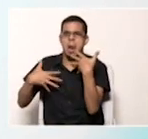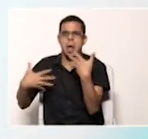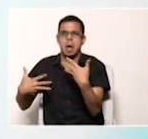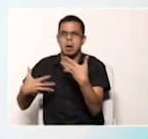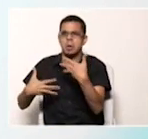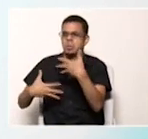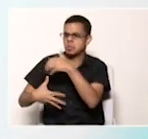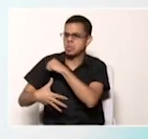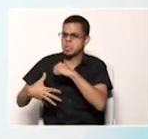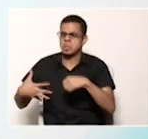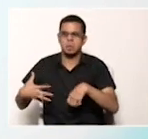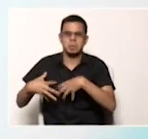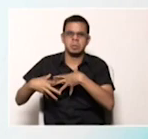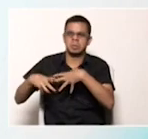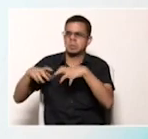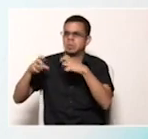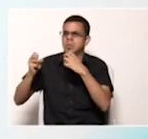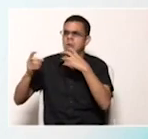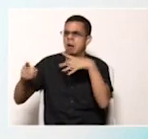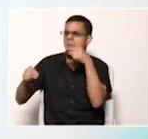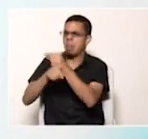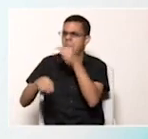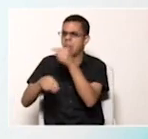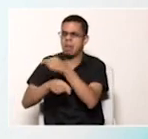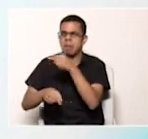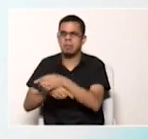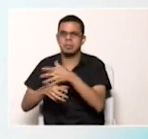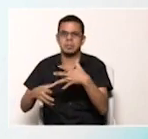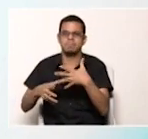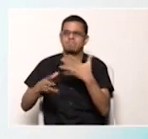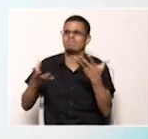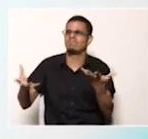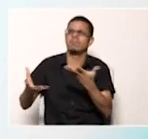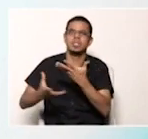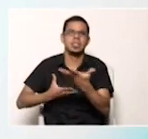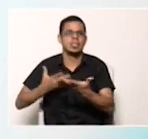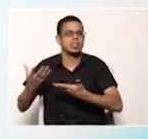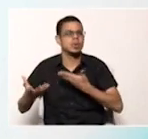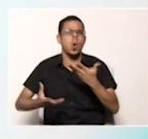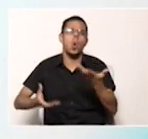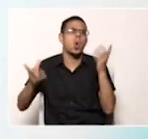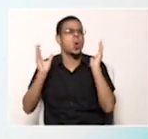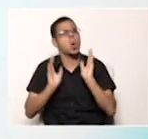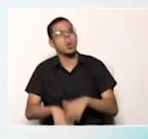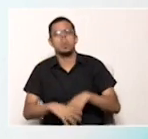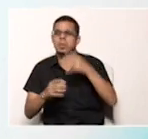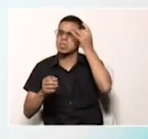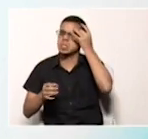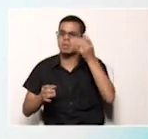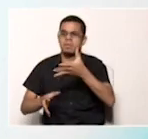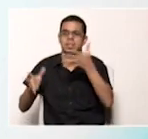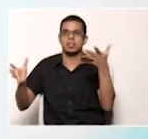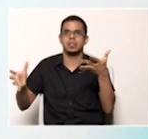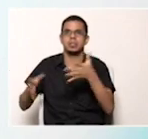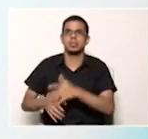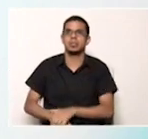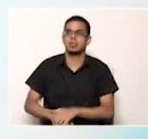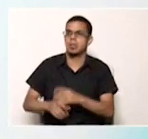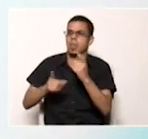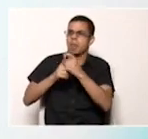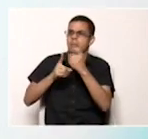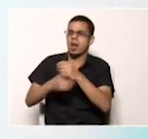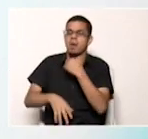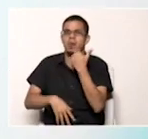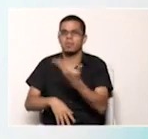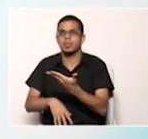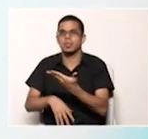de regaños, en un clima de represión, en un clima de persecución, de censura, de crítica permanente